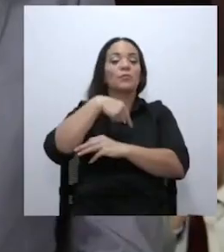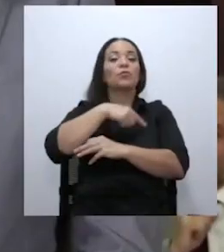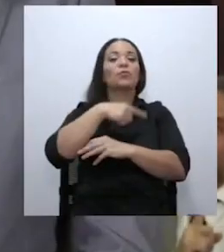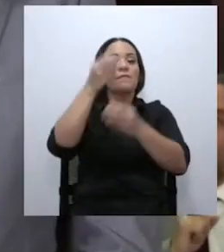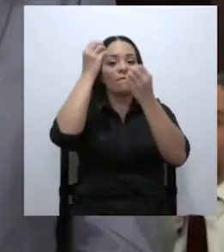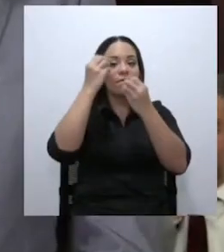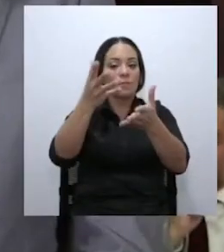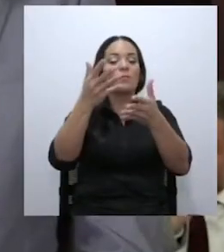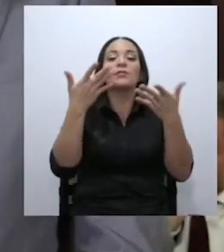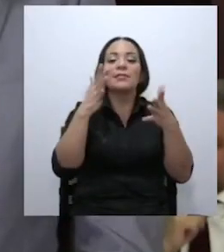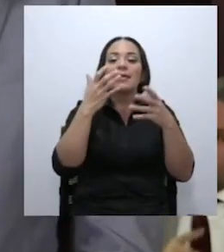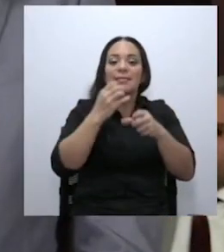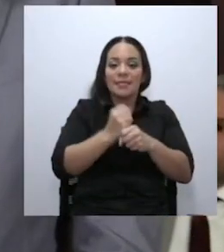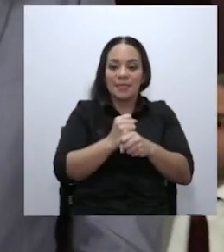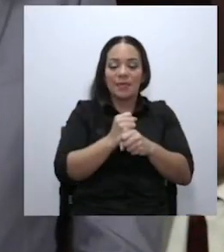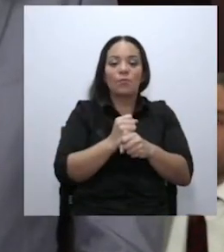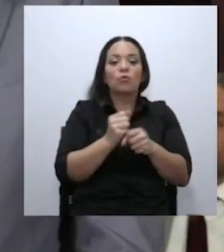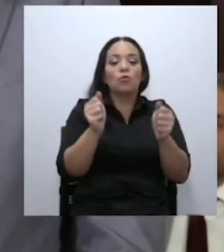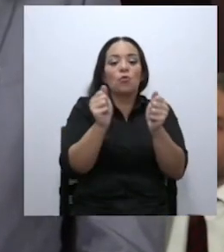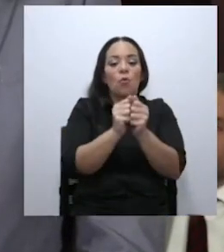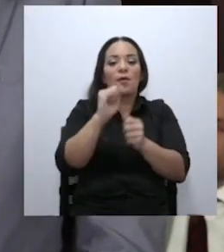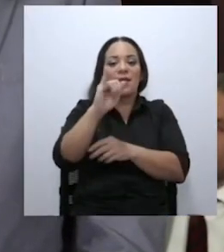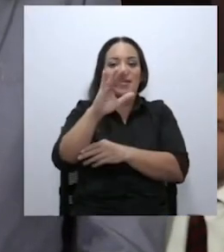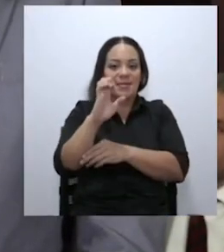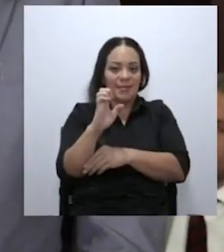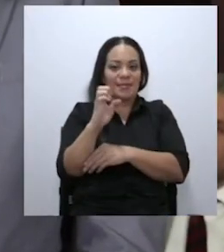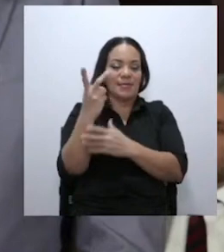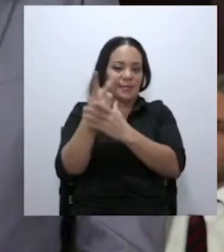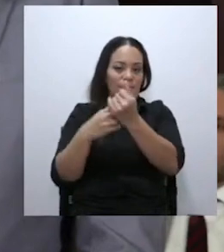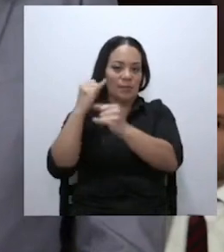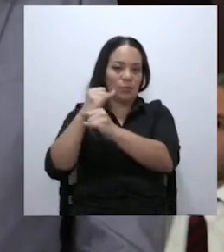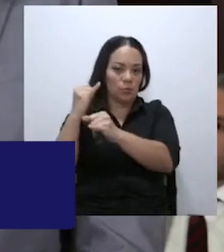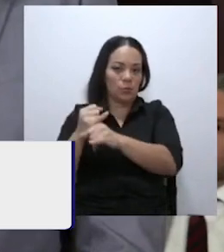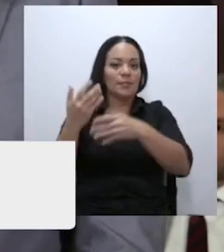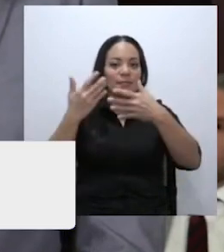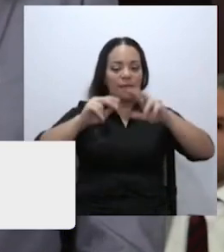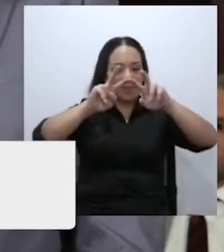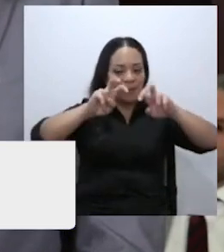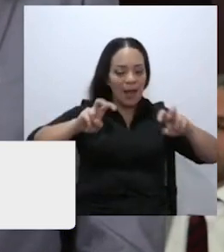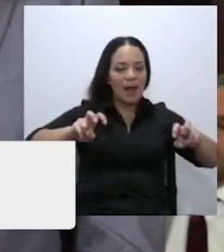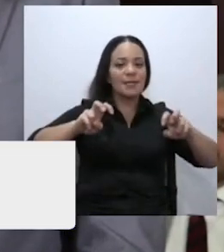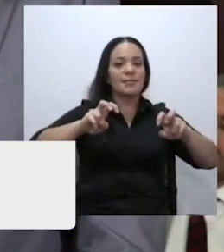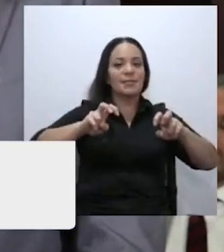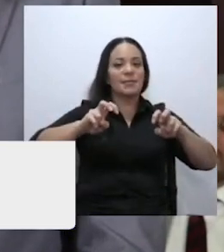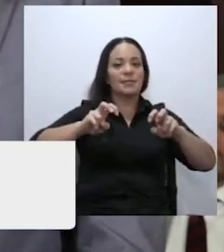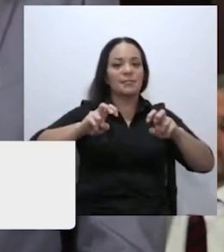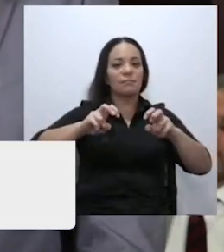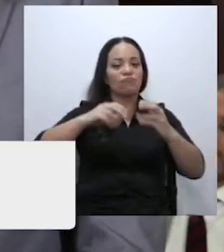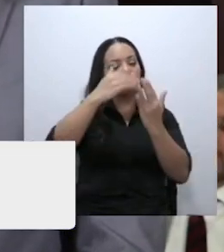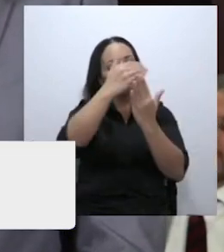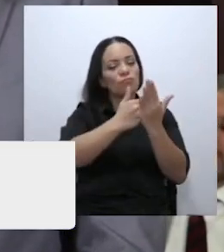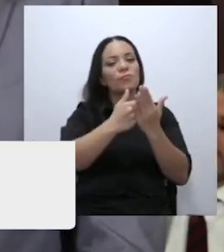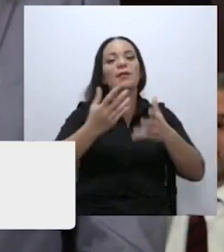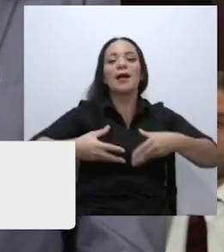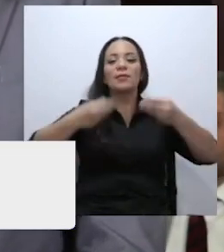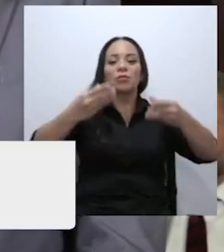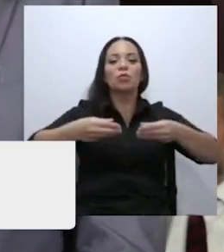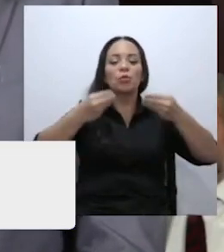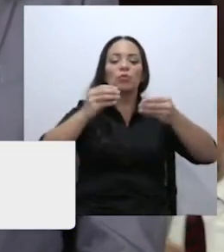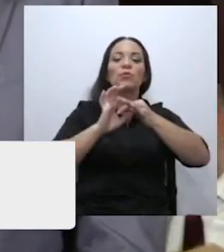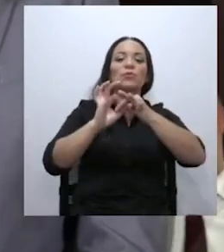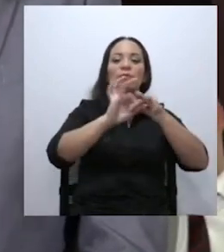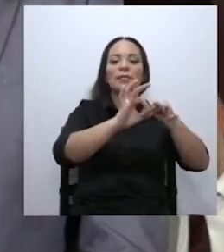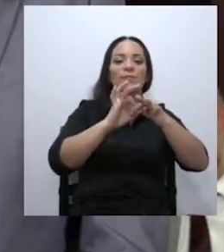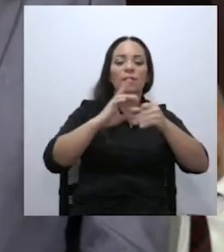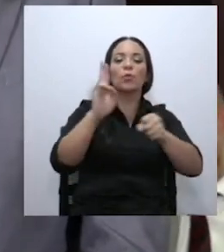Hemos realizado en conjunto con el ICE análisis de los gastos que se han producido con respecto al